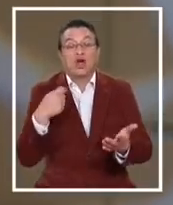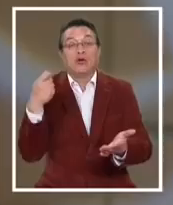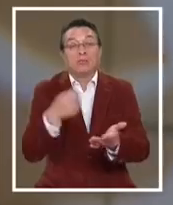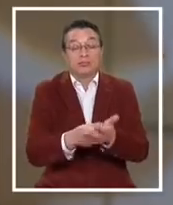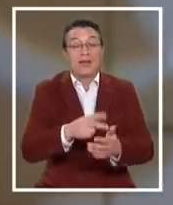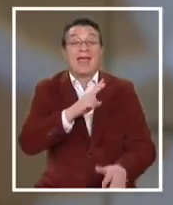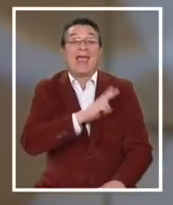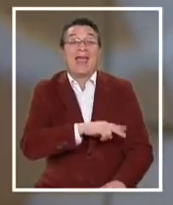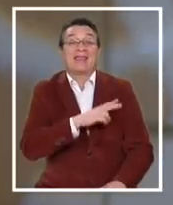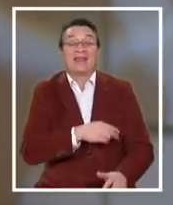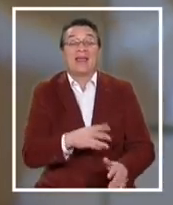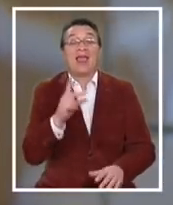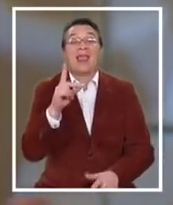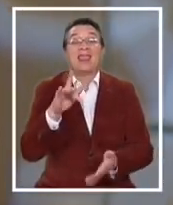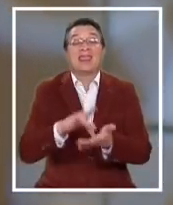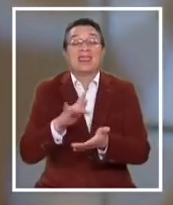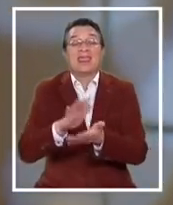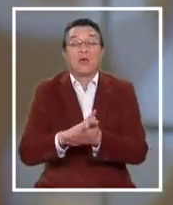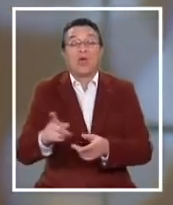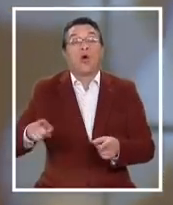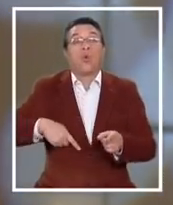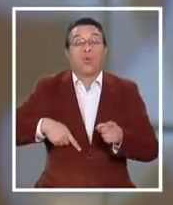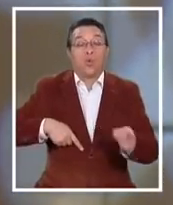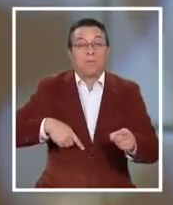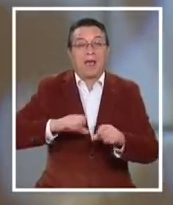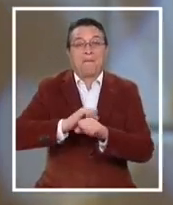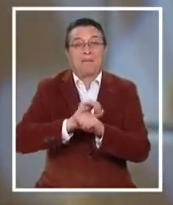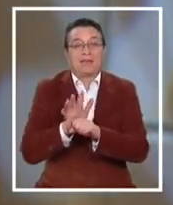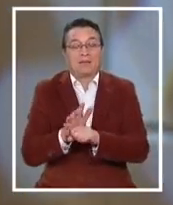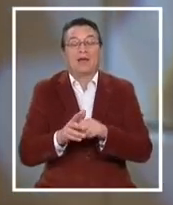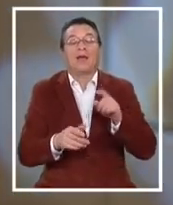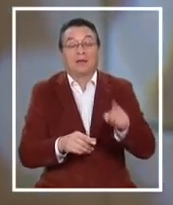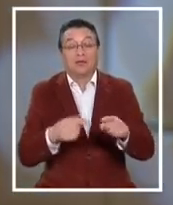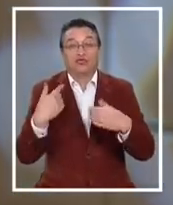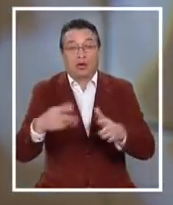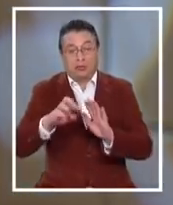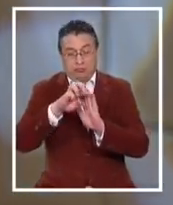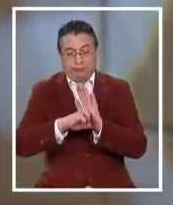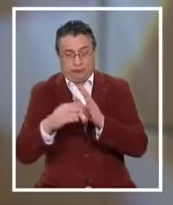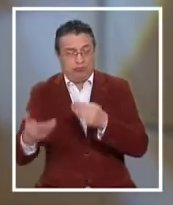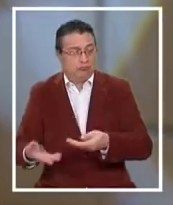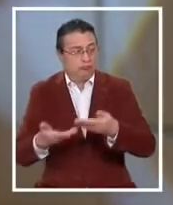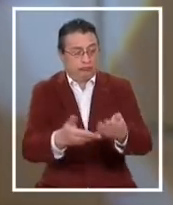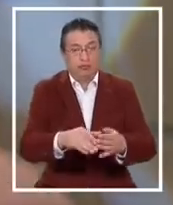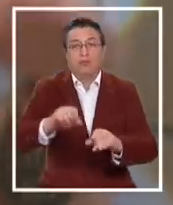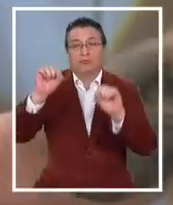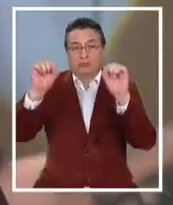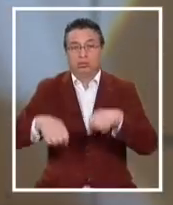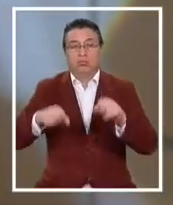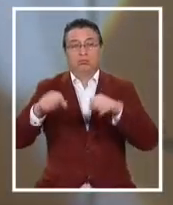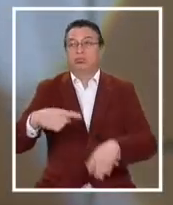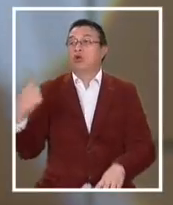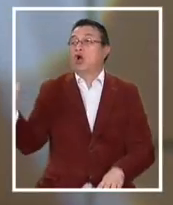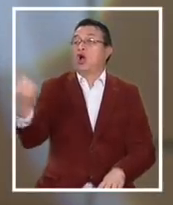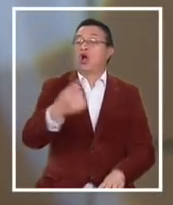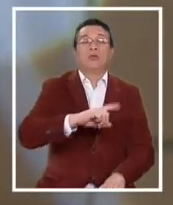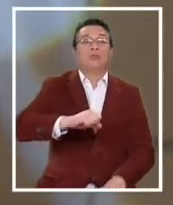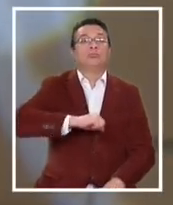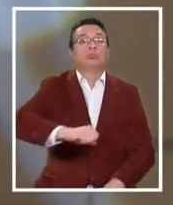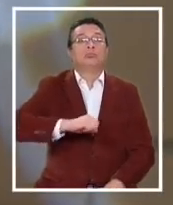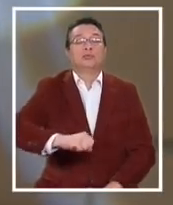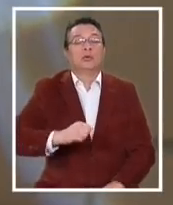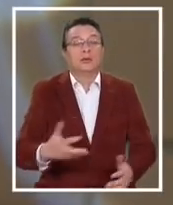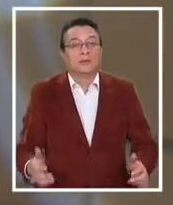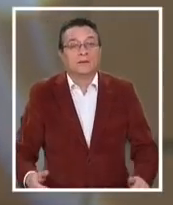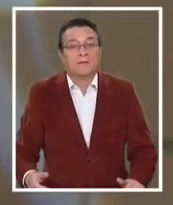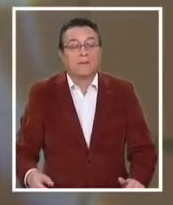de intereses de deudas producto de la pandemia. Nosotros presentamos un proyecto en ese sentido y lo votamos a favor. Desgraciadamente, la mayoría de la Cámara dijo lo contrario.